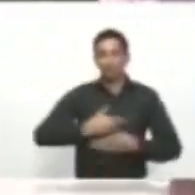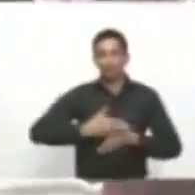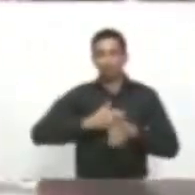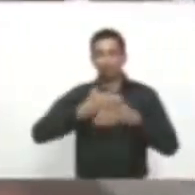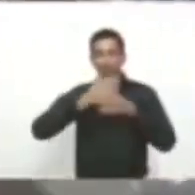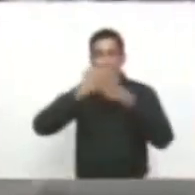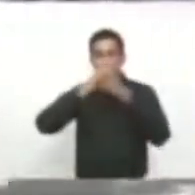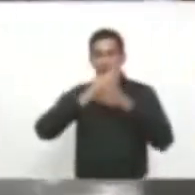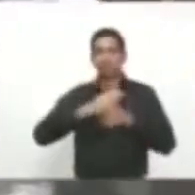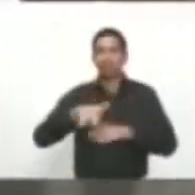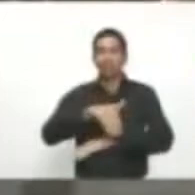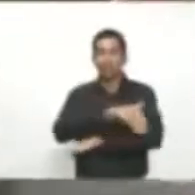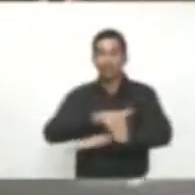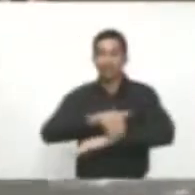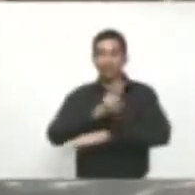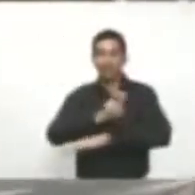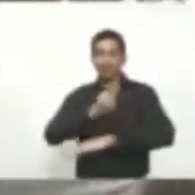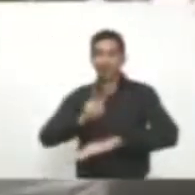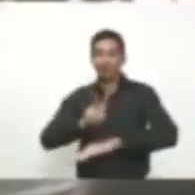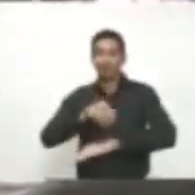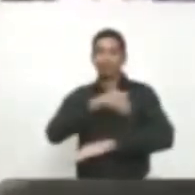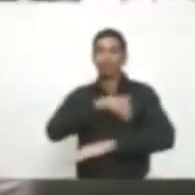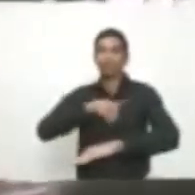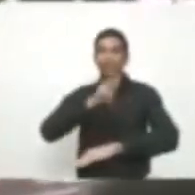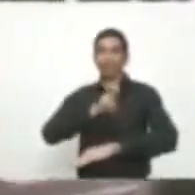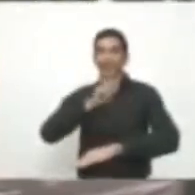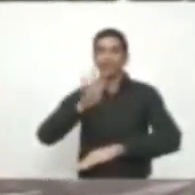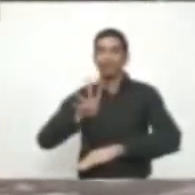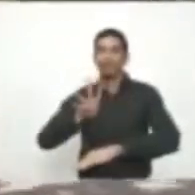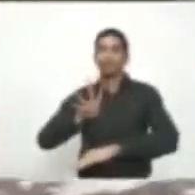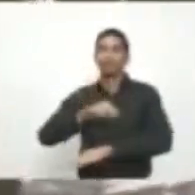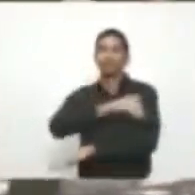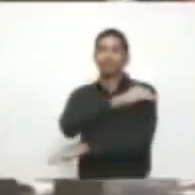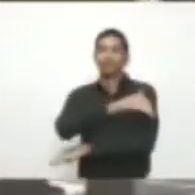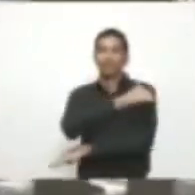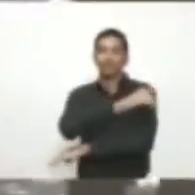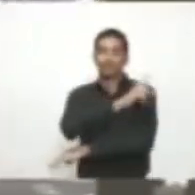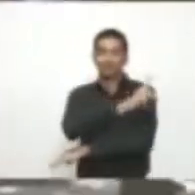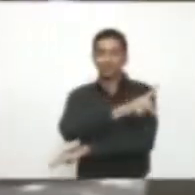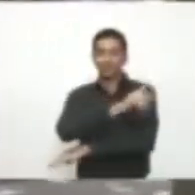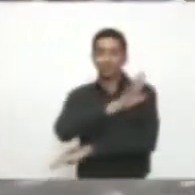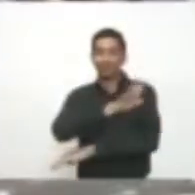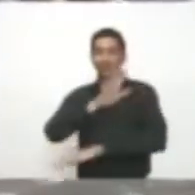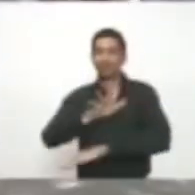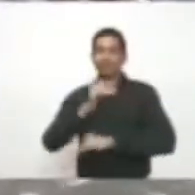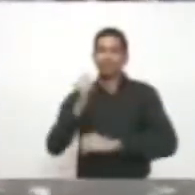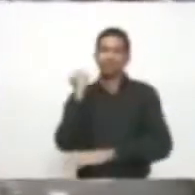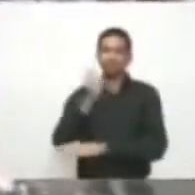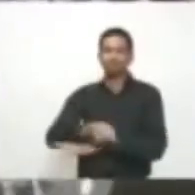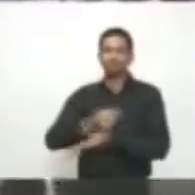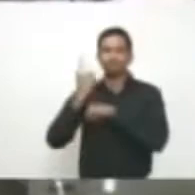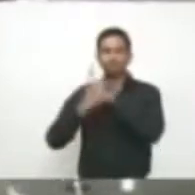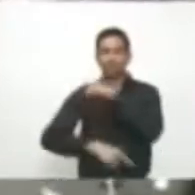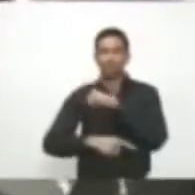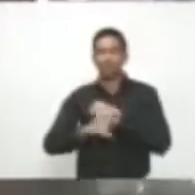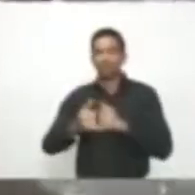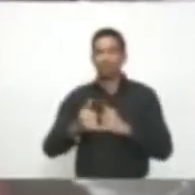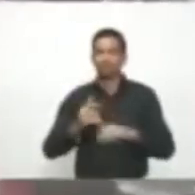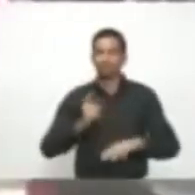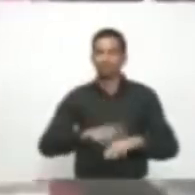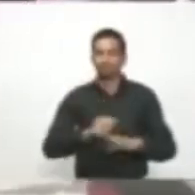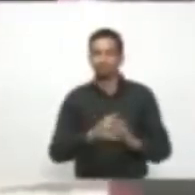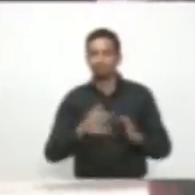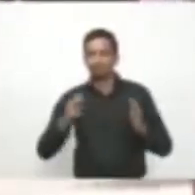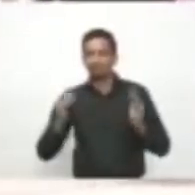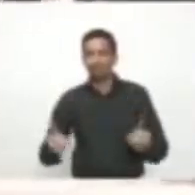ubicado entre las calles 72 y 74 con carrera 55 al norte de Barranquilla, fueron suspendidas temporalmente. Estas